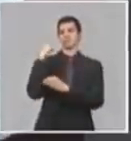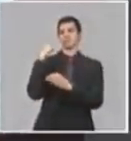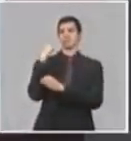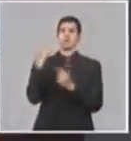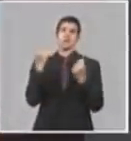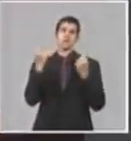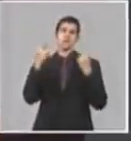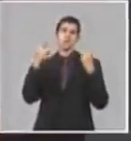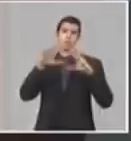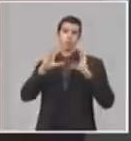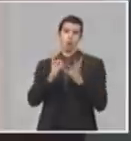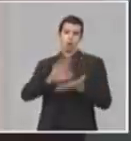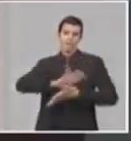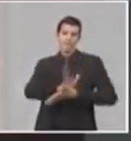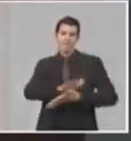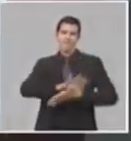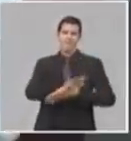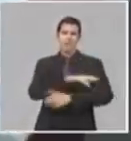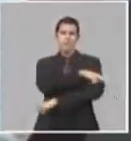imperialismo